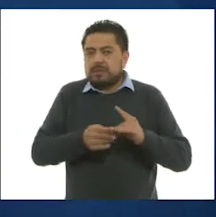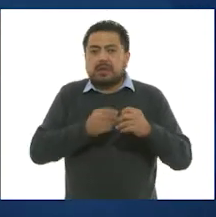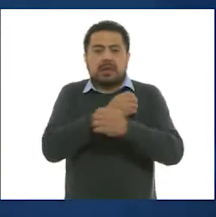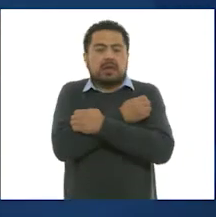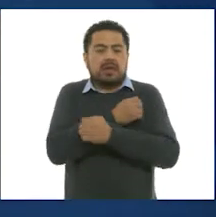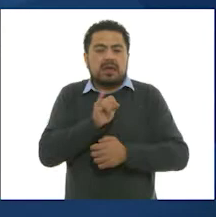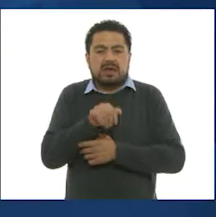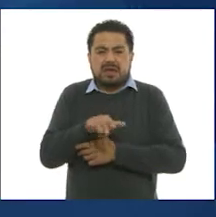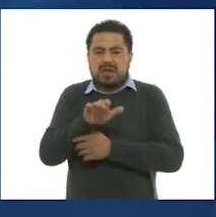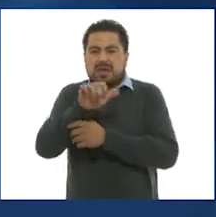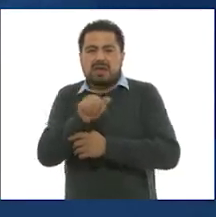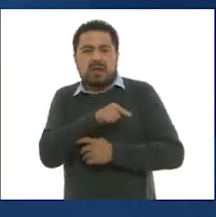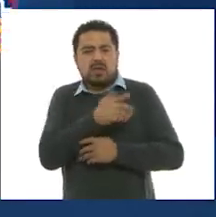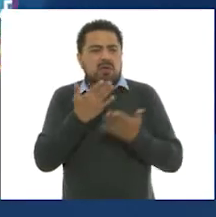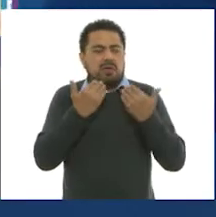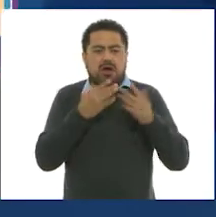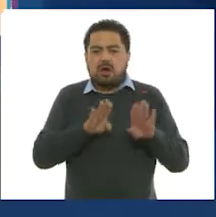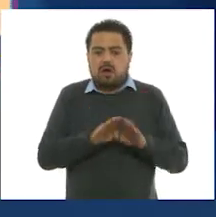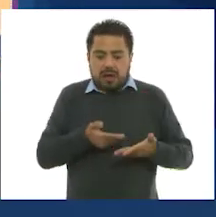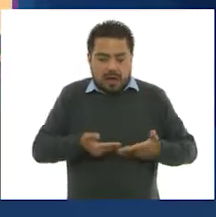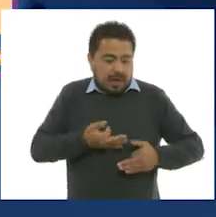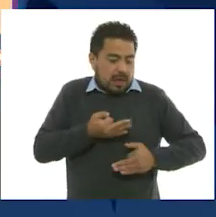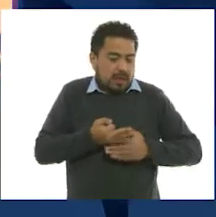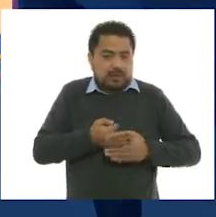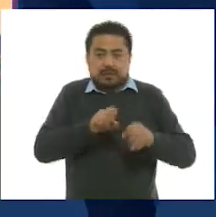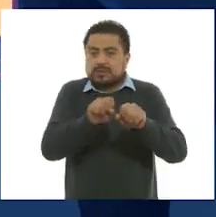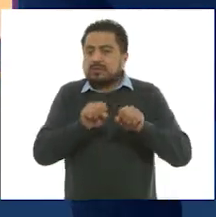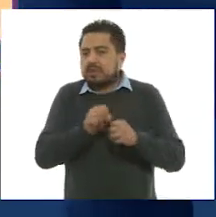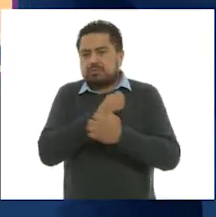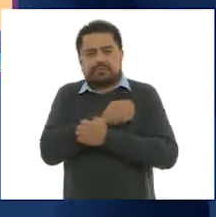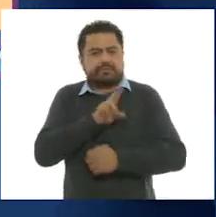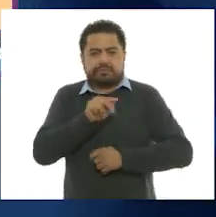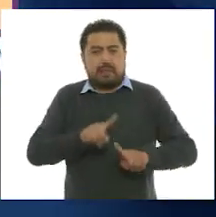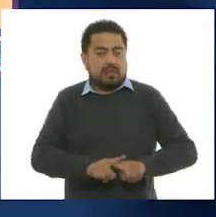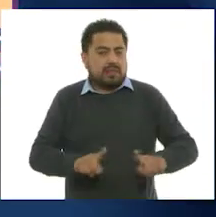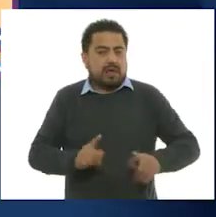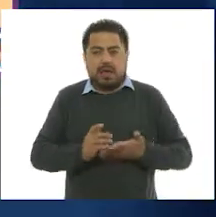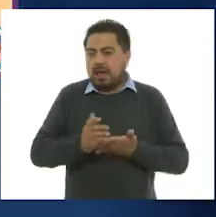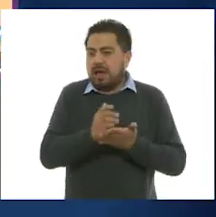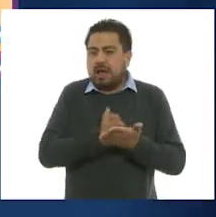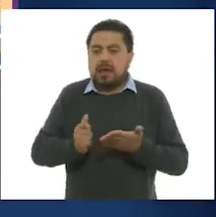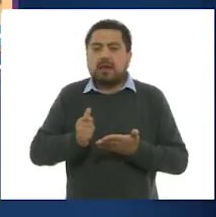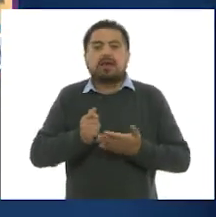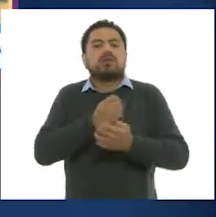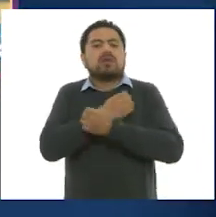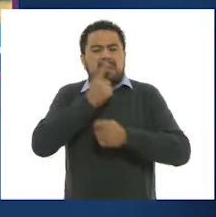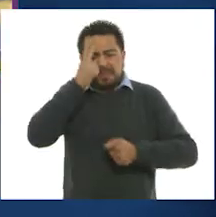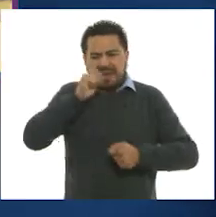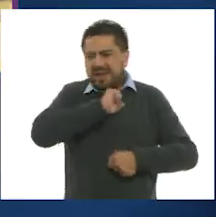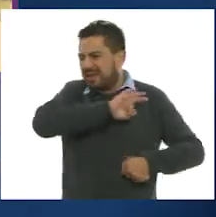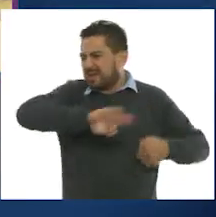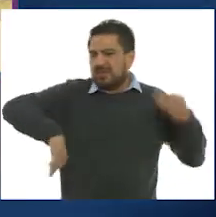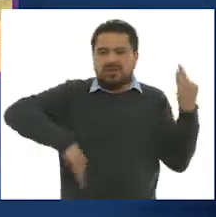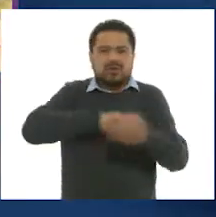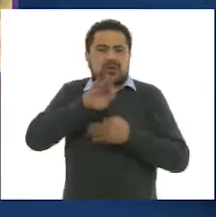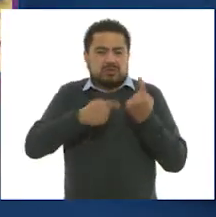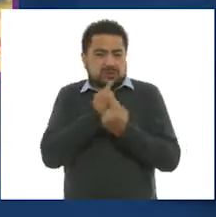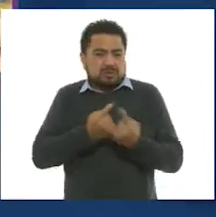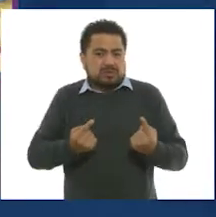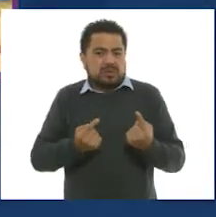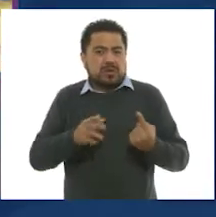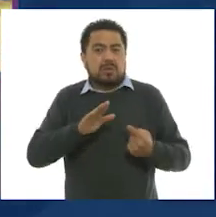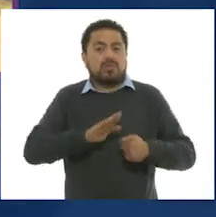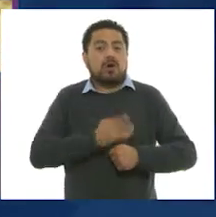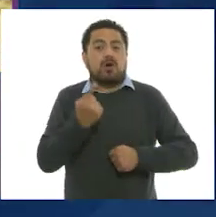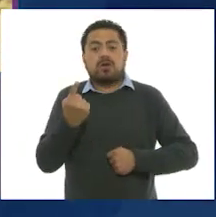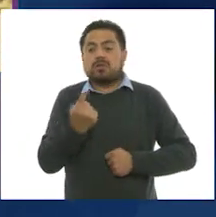educación inca no es como nuestro actual sistema educativo, que garantiza la educación a todos y todas las niñas,